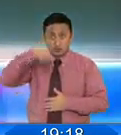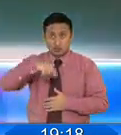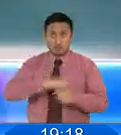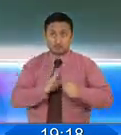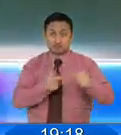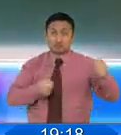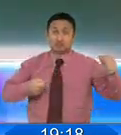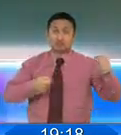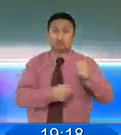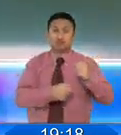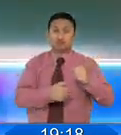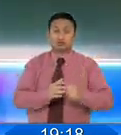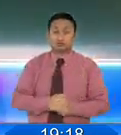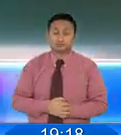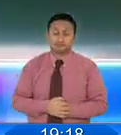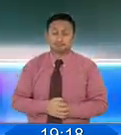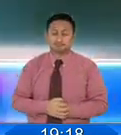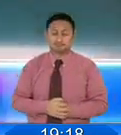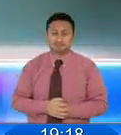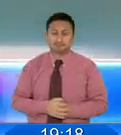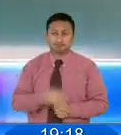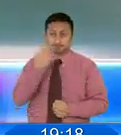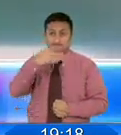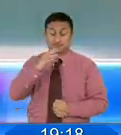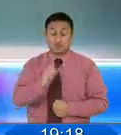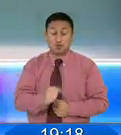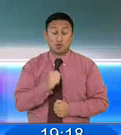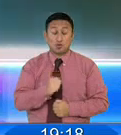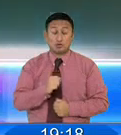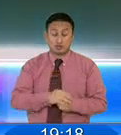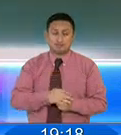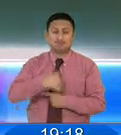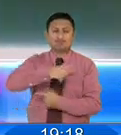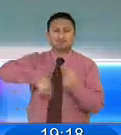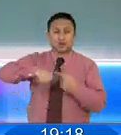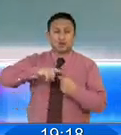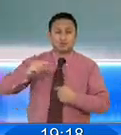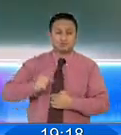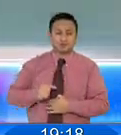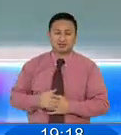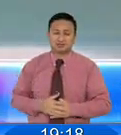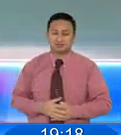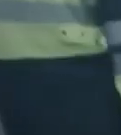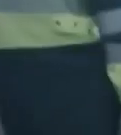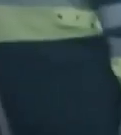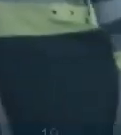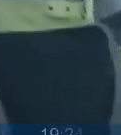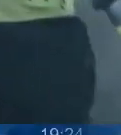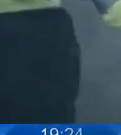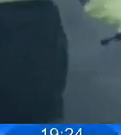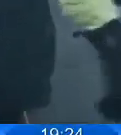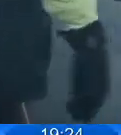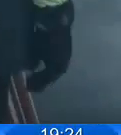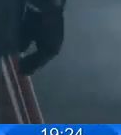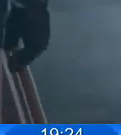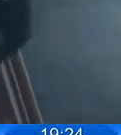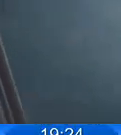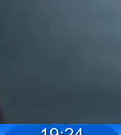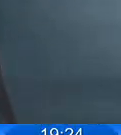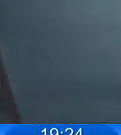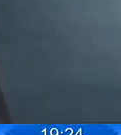estilo sicariato. Imágenes impresionantes. Los detalles aquí en TVC. Atención